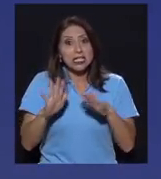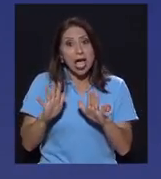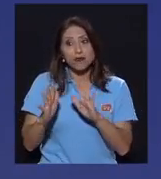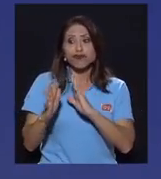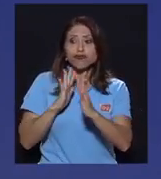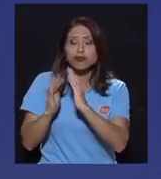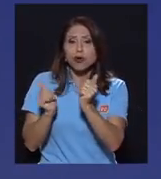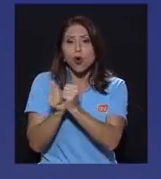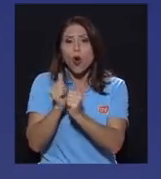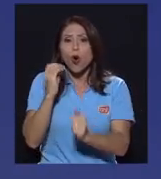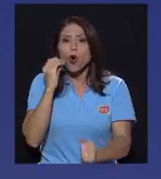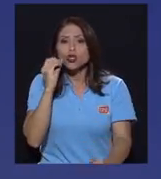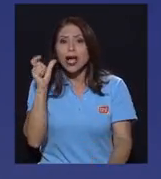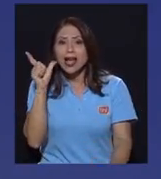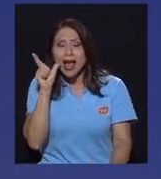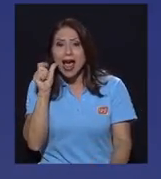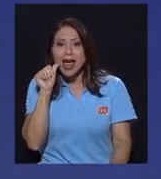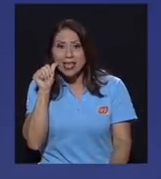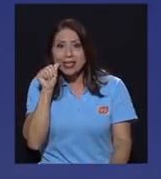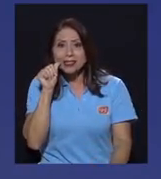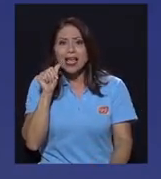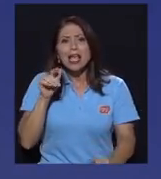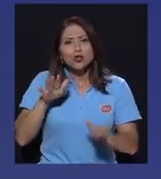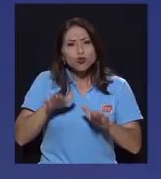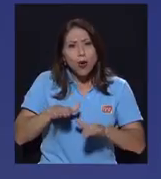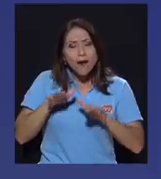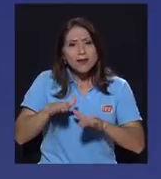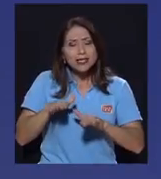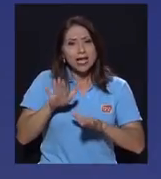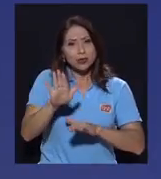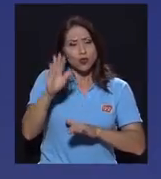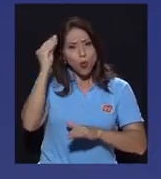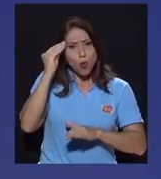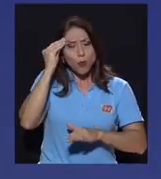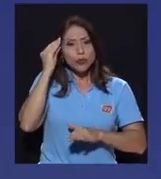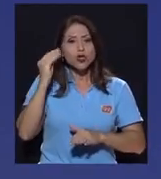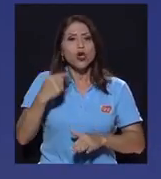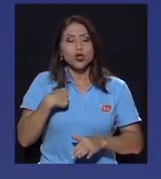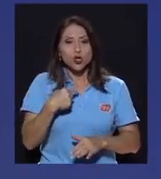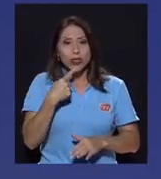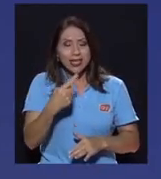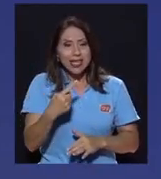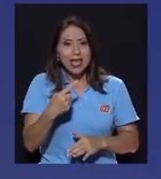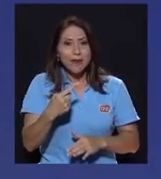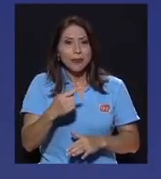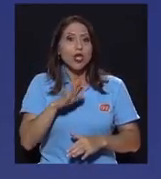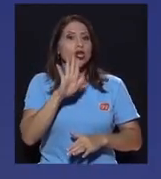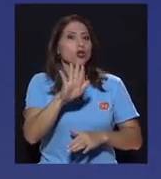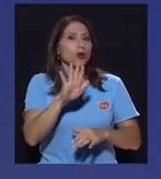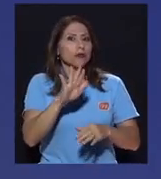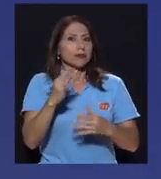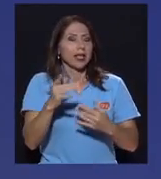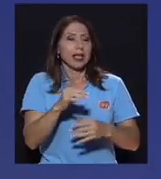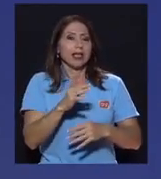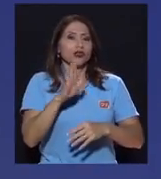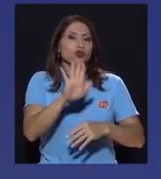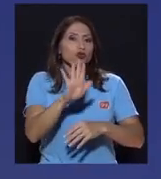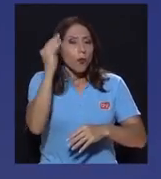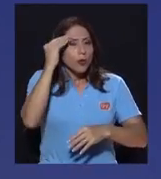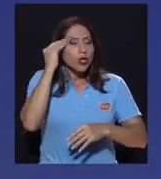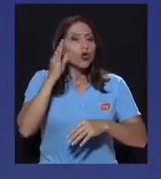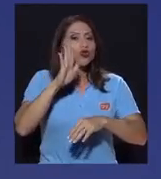arias creo que de algún modo suaviza la posición yo diría que la posición con respecto a saliese de la corte como tal